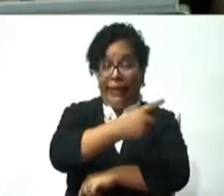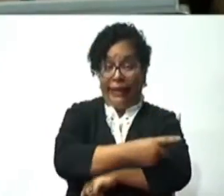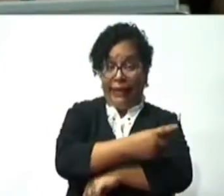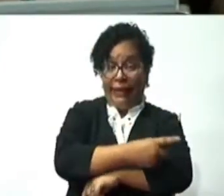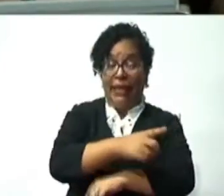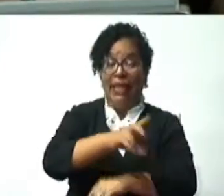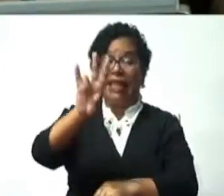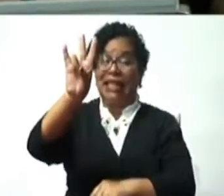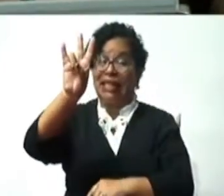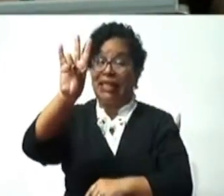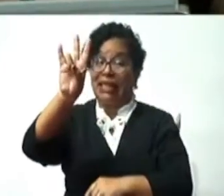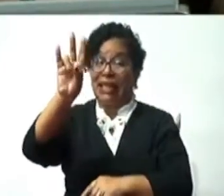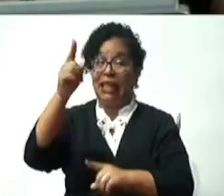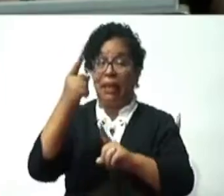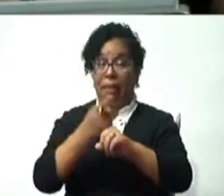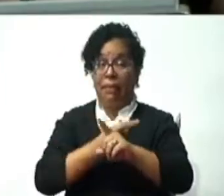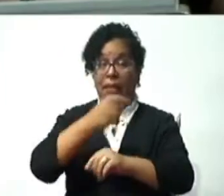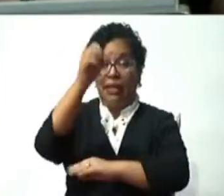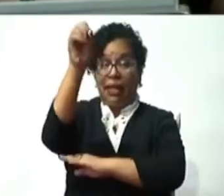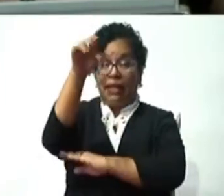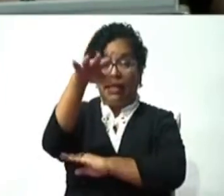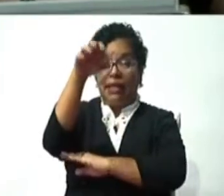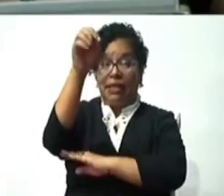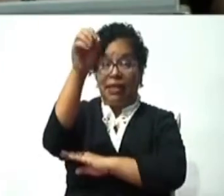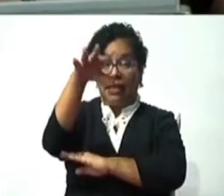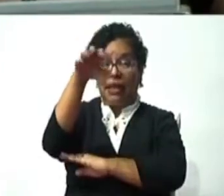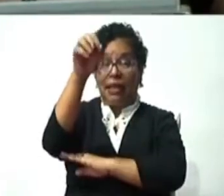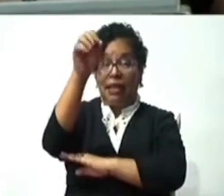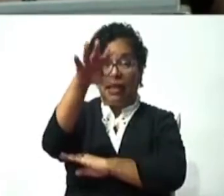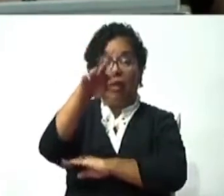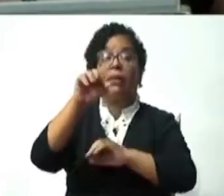de septiembre, participemos